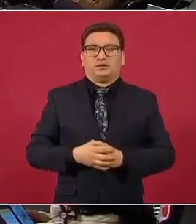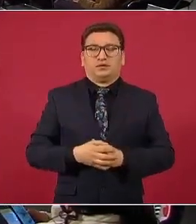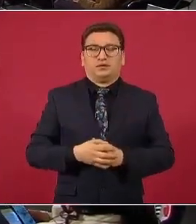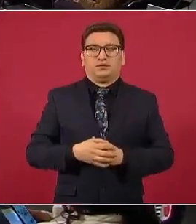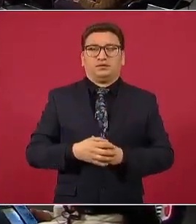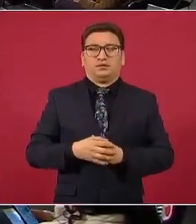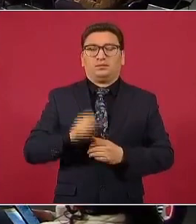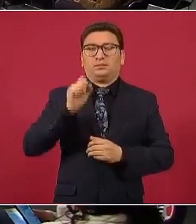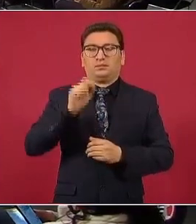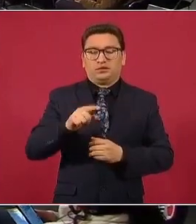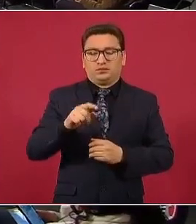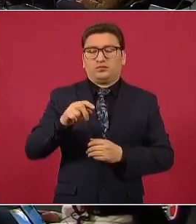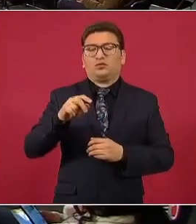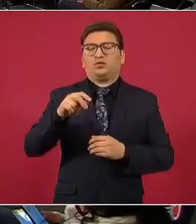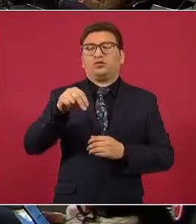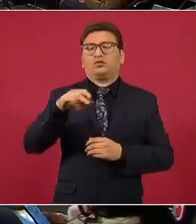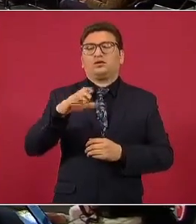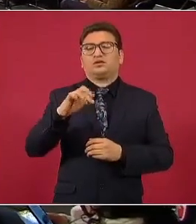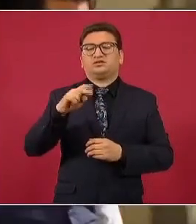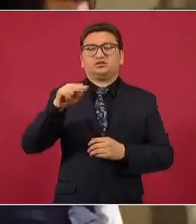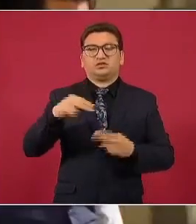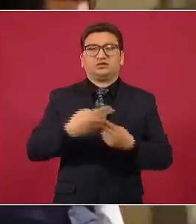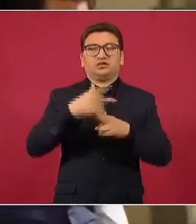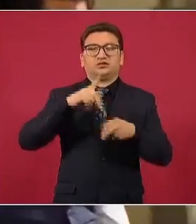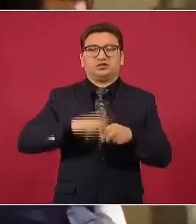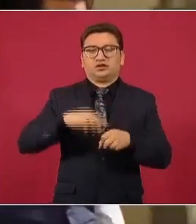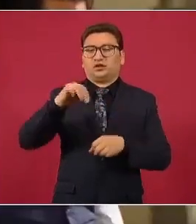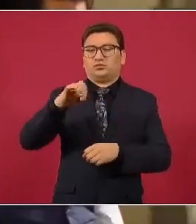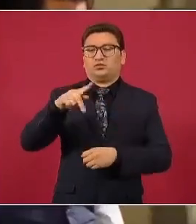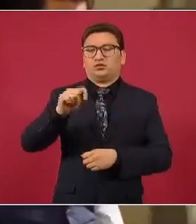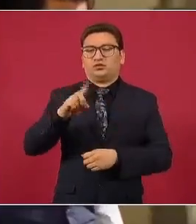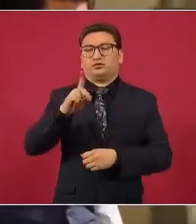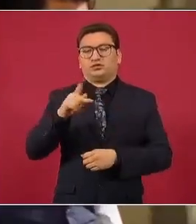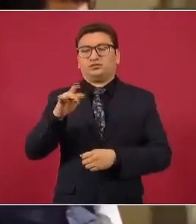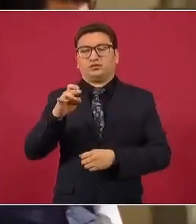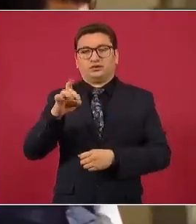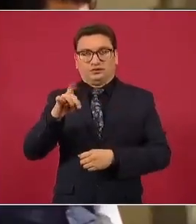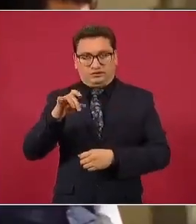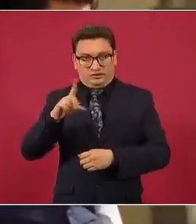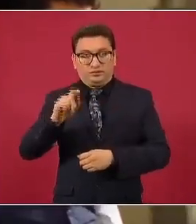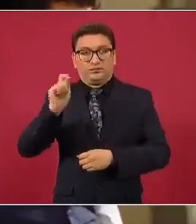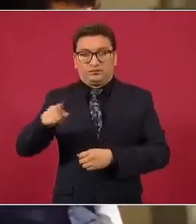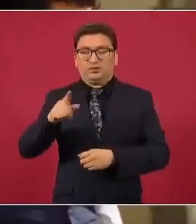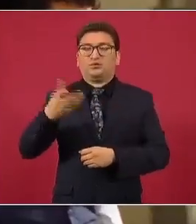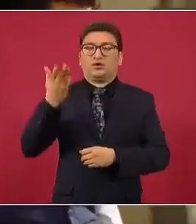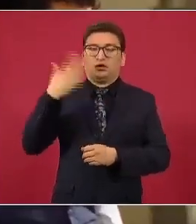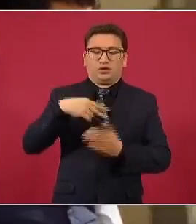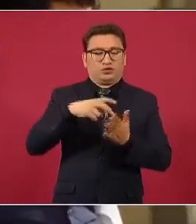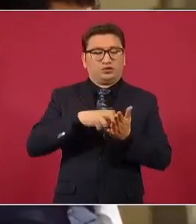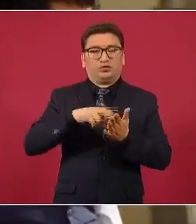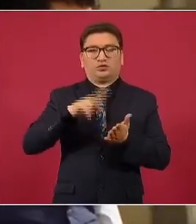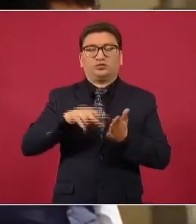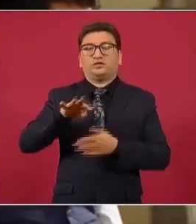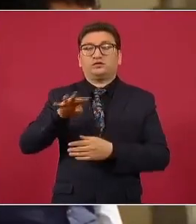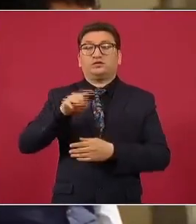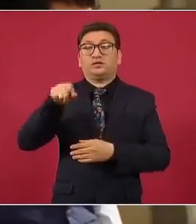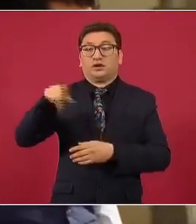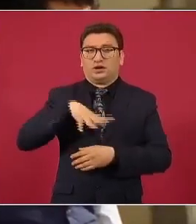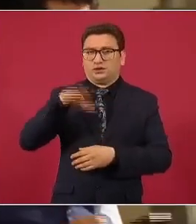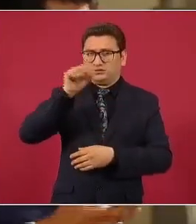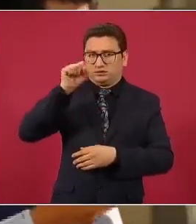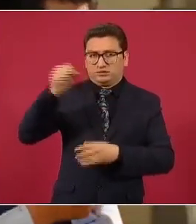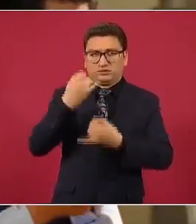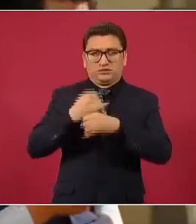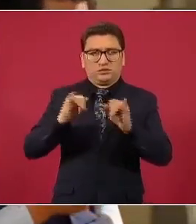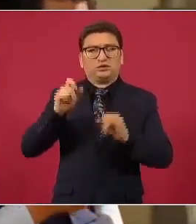Nacional Monte de Piedad, que también tiene 1,600 trabajadores y también con la reforma de 2019 también se creó un sindicato independiente y